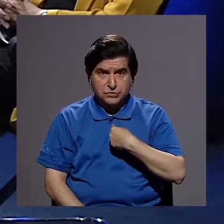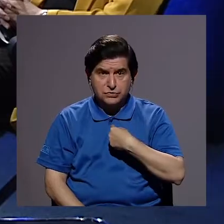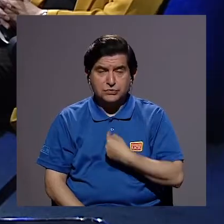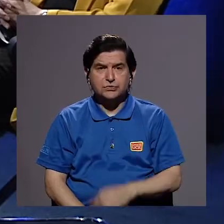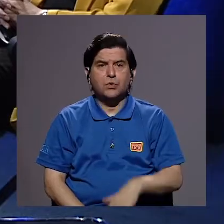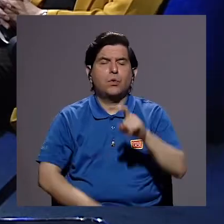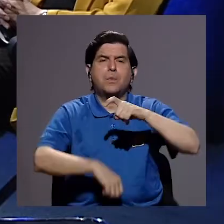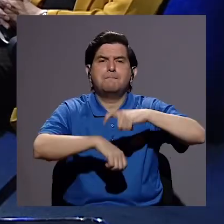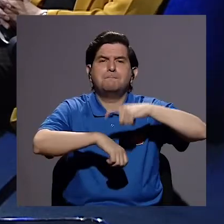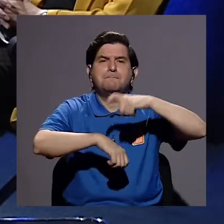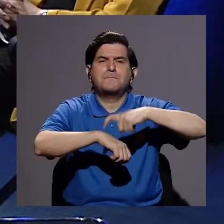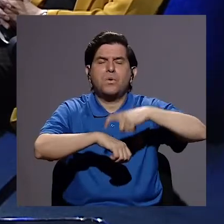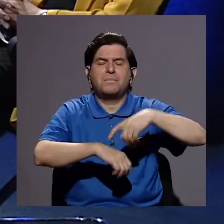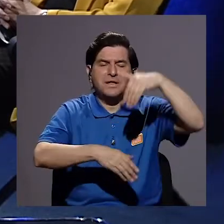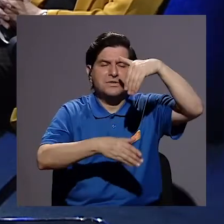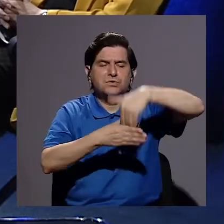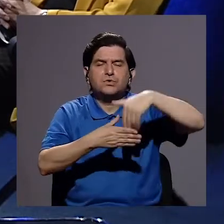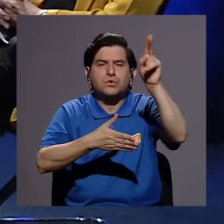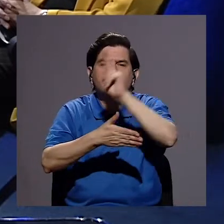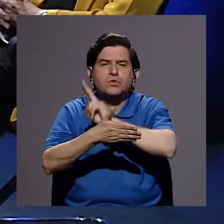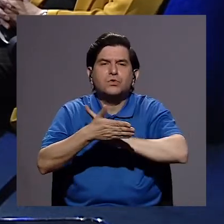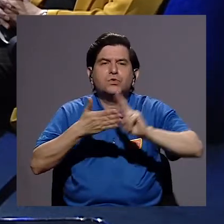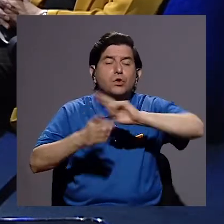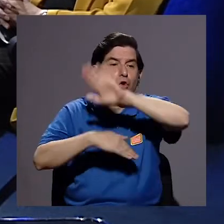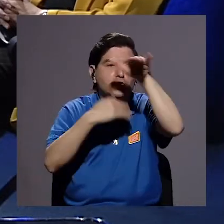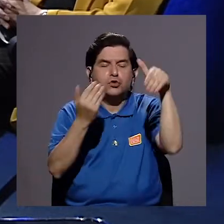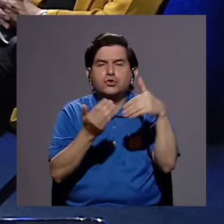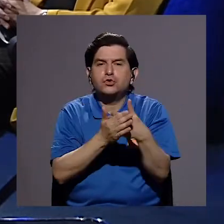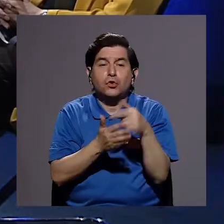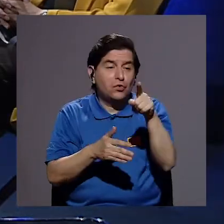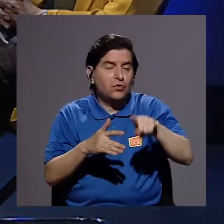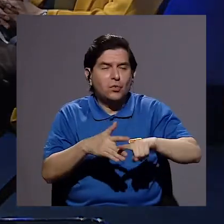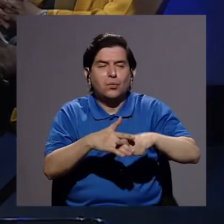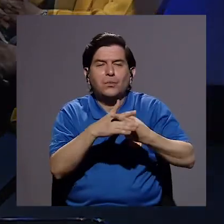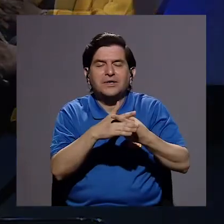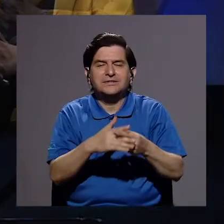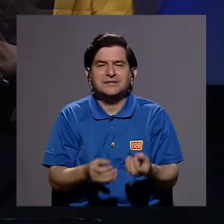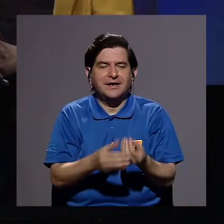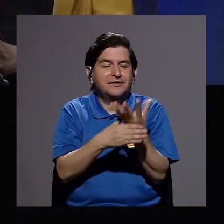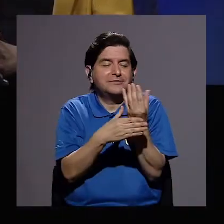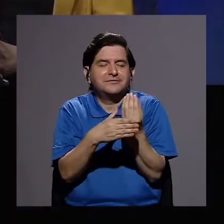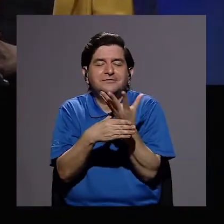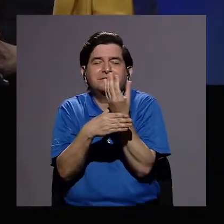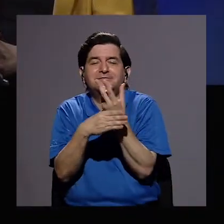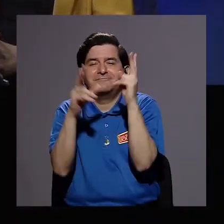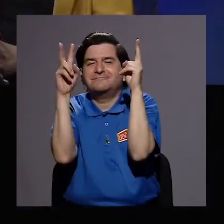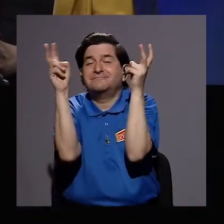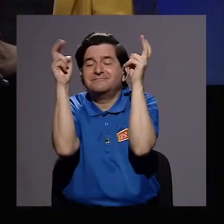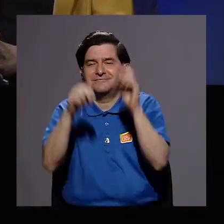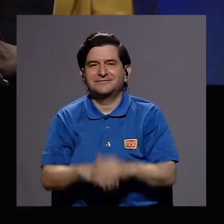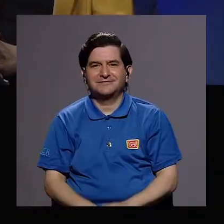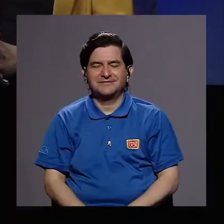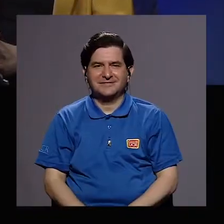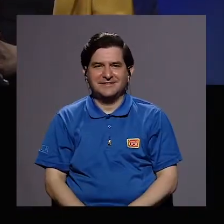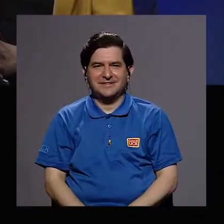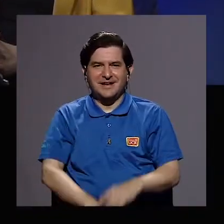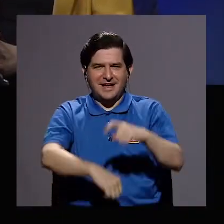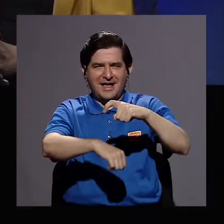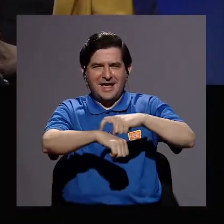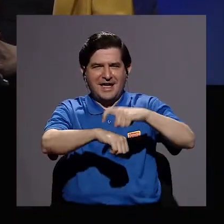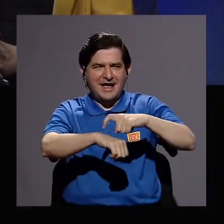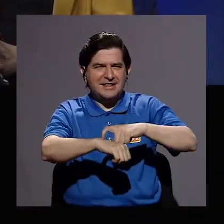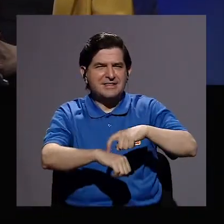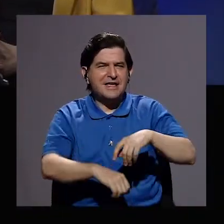estar en un momento en la universidad donde todo florecía. Todo florecía. Temporalmente